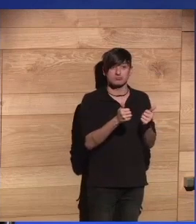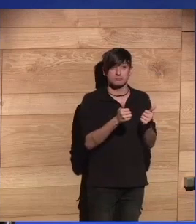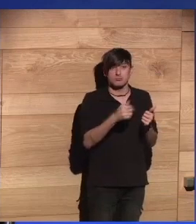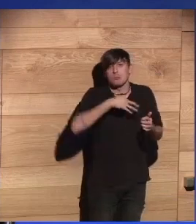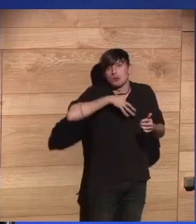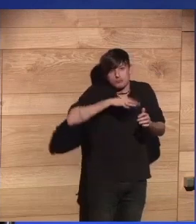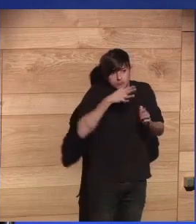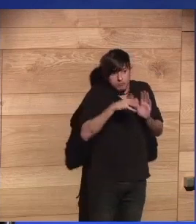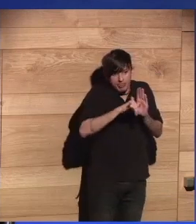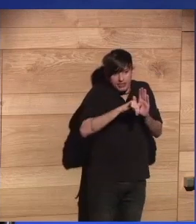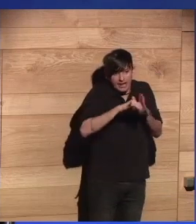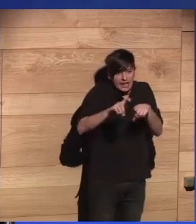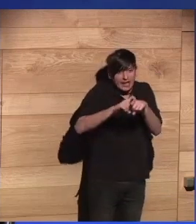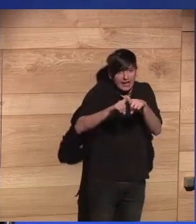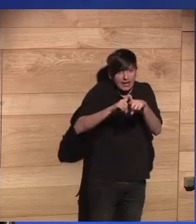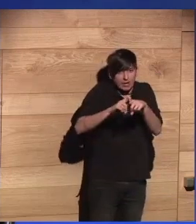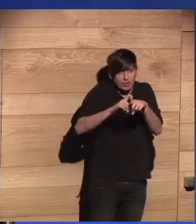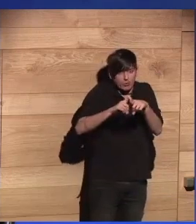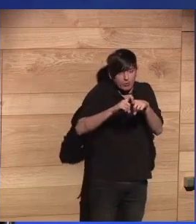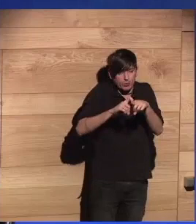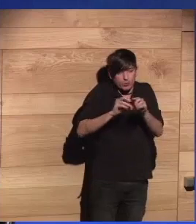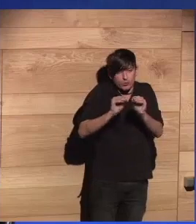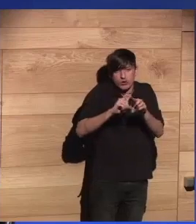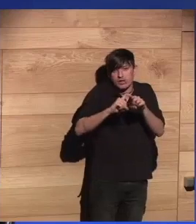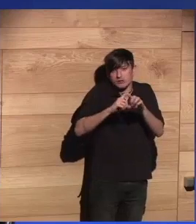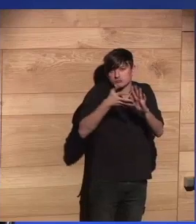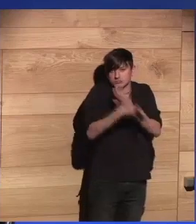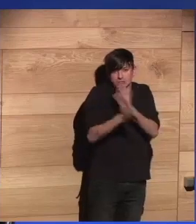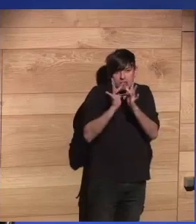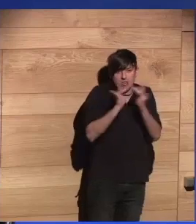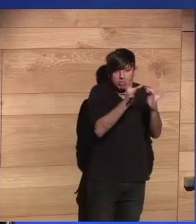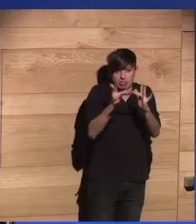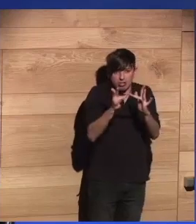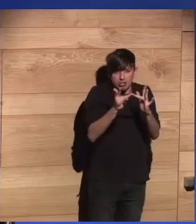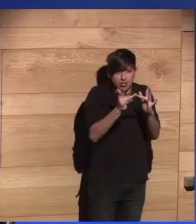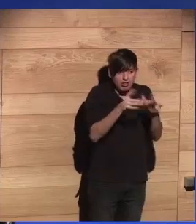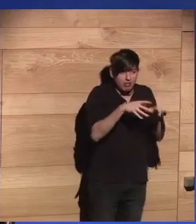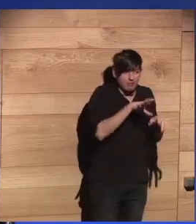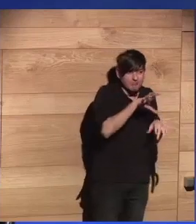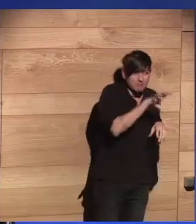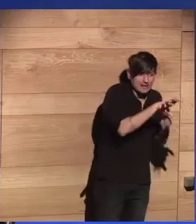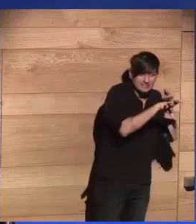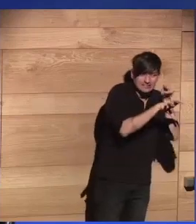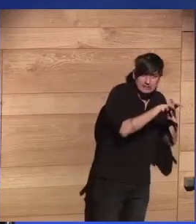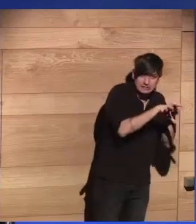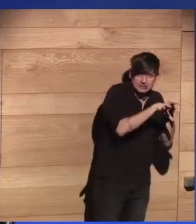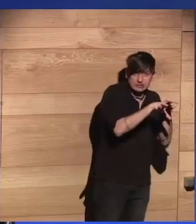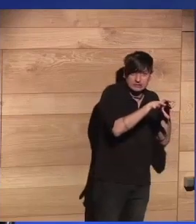quizás por la proximidad con el género me refiero a la interacción entre la raíz local y la